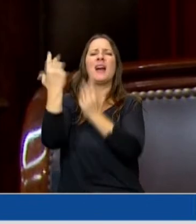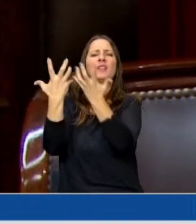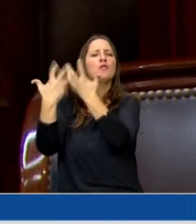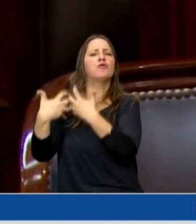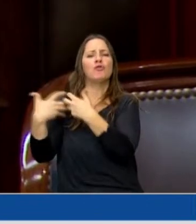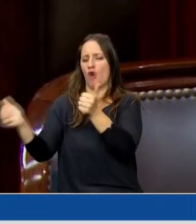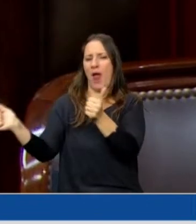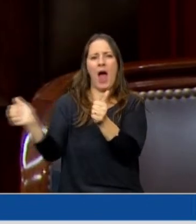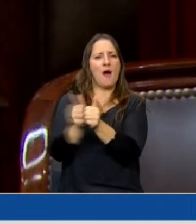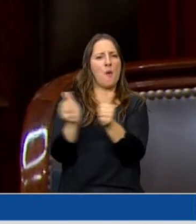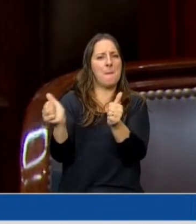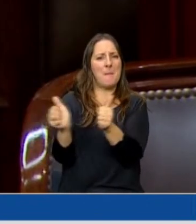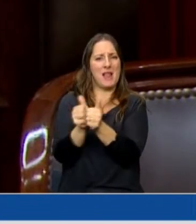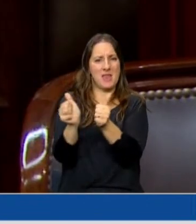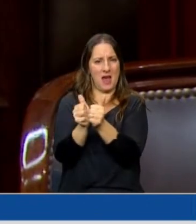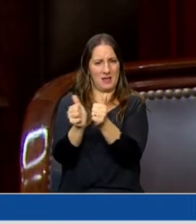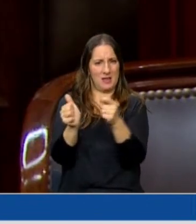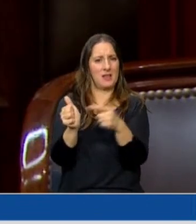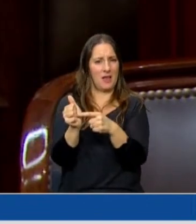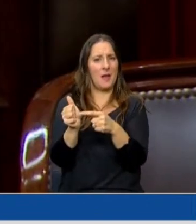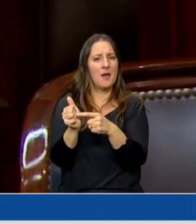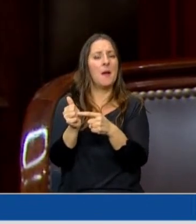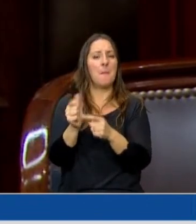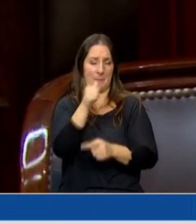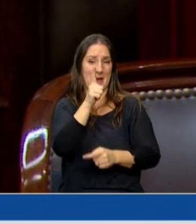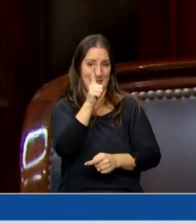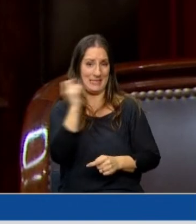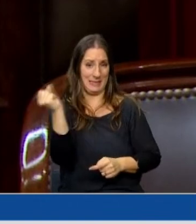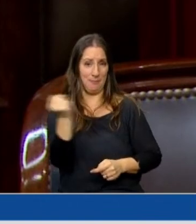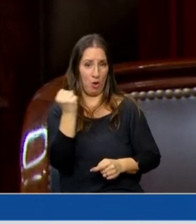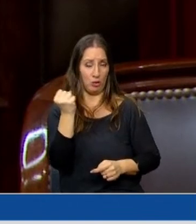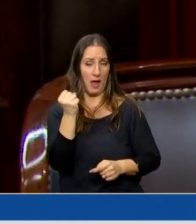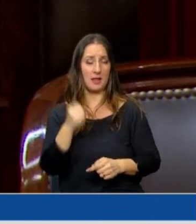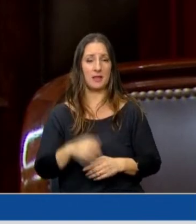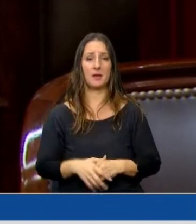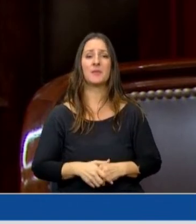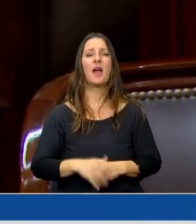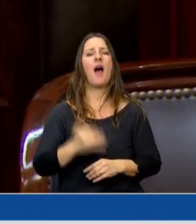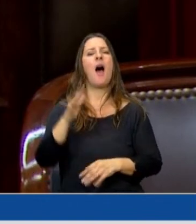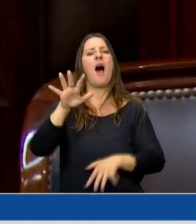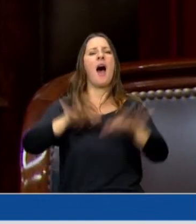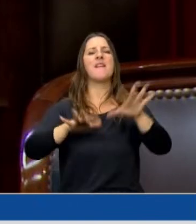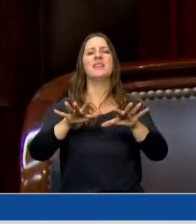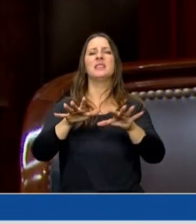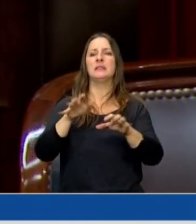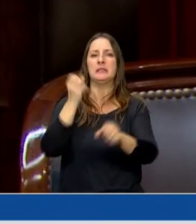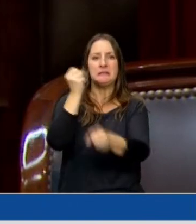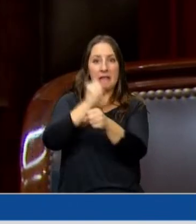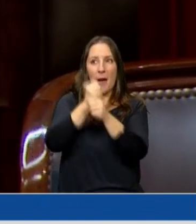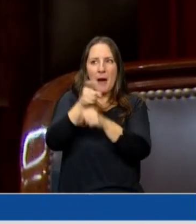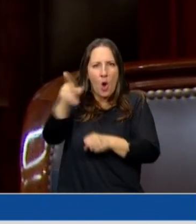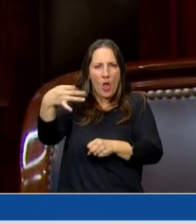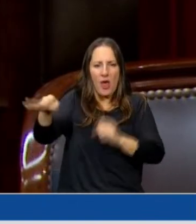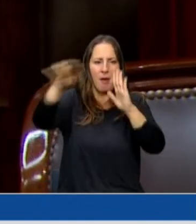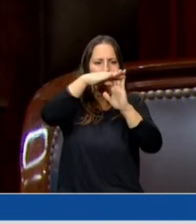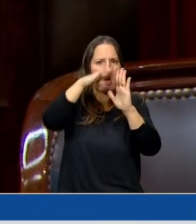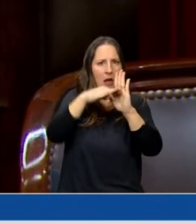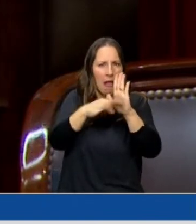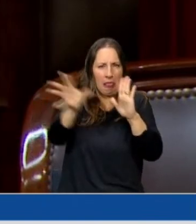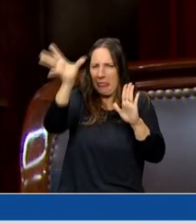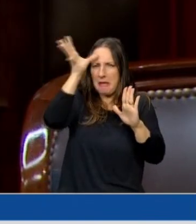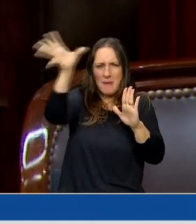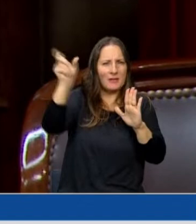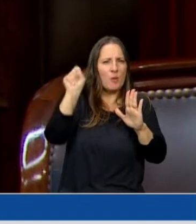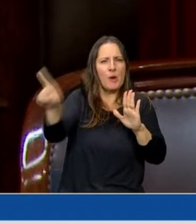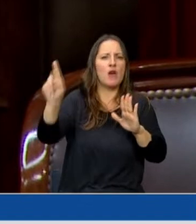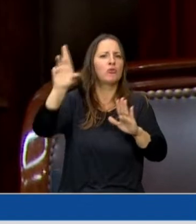que me parece que es importante porque muchas veces se plantean tareas que exceden a su rol y creo que